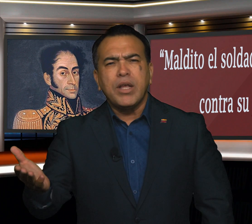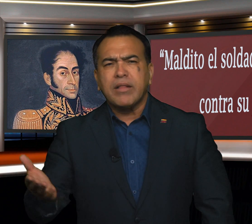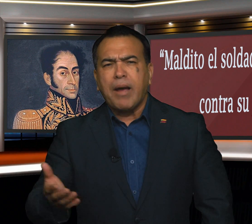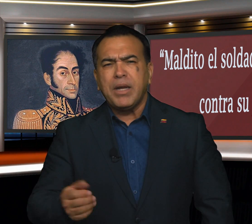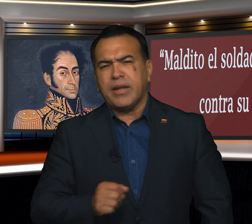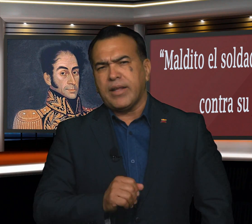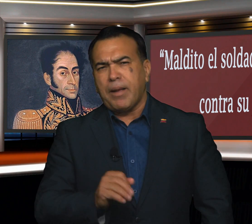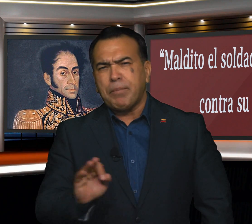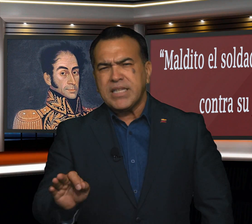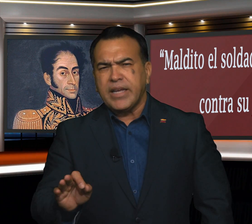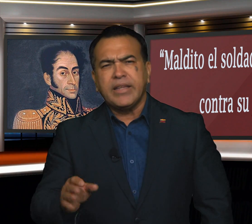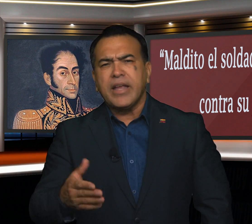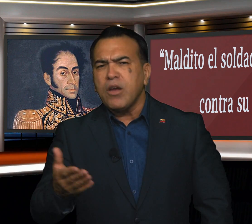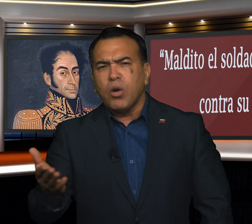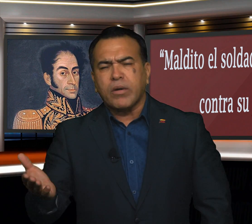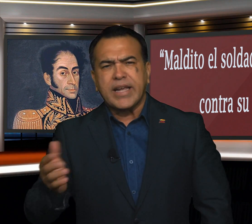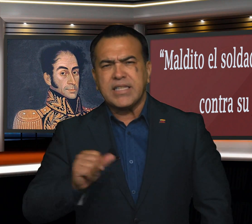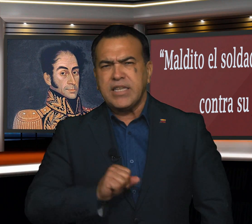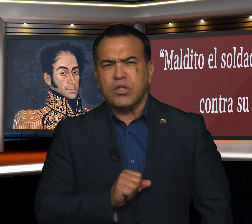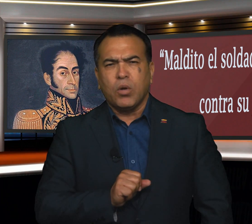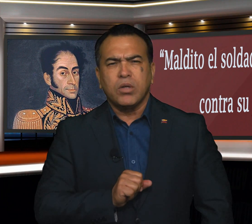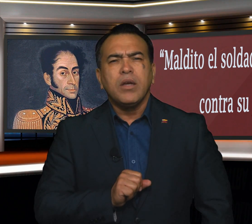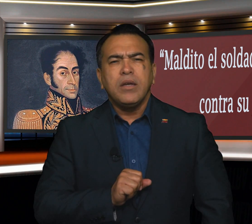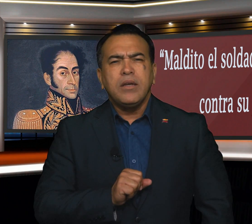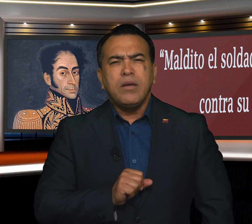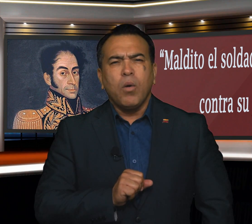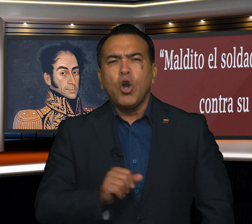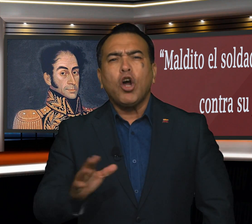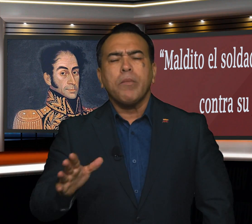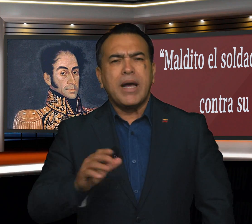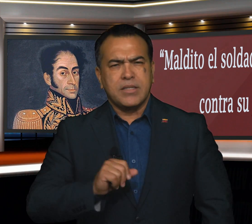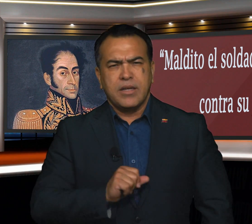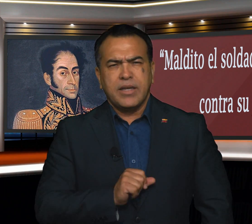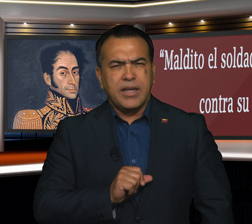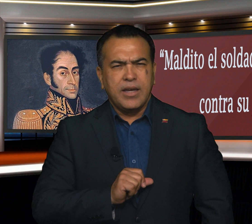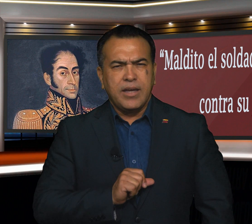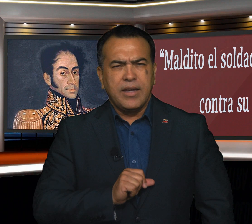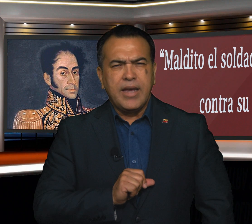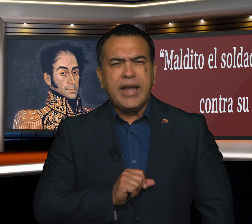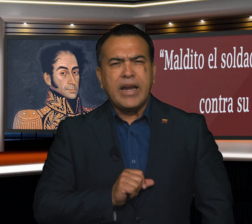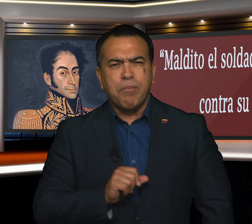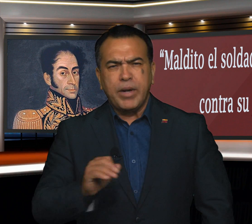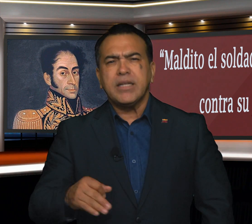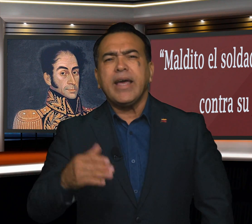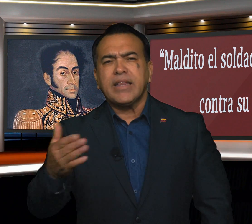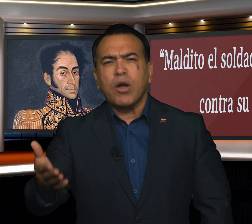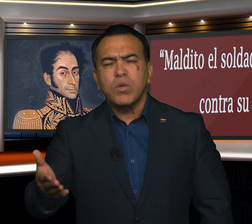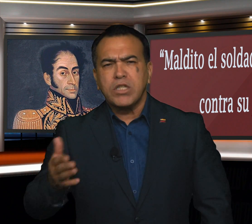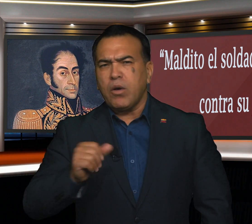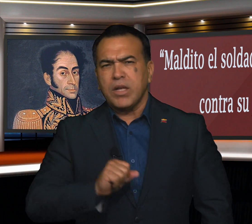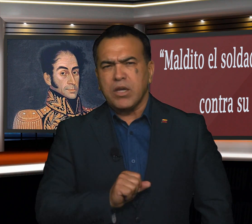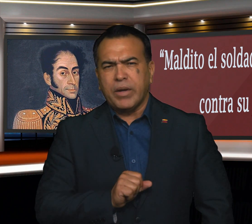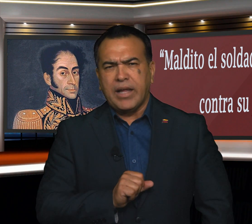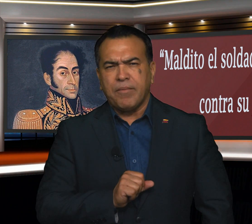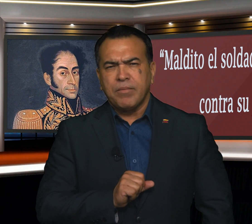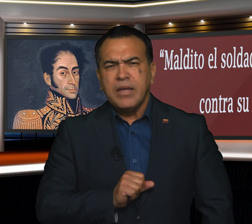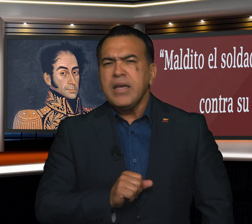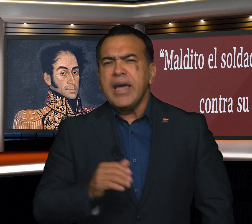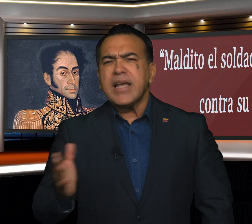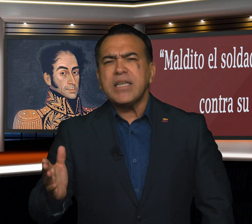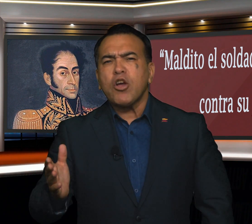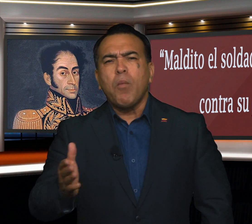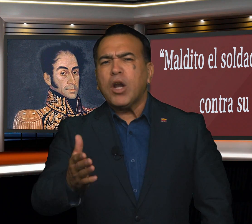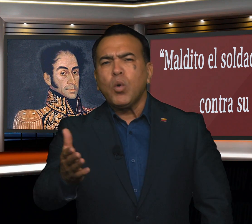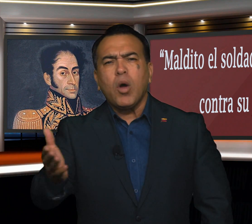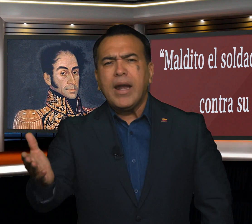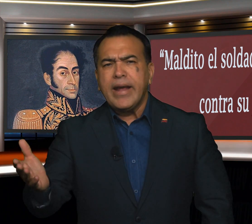vista de los dictámenes que están presentes allí o los requisitos o normas que generan pues, este Consejo de Seguridad. Y